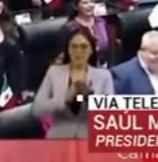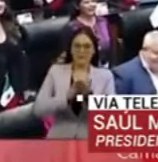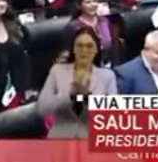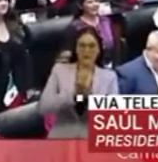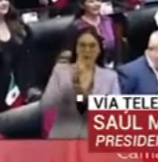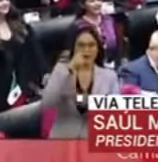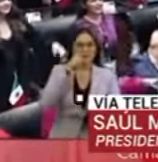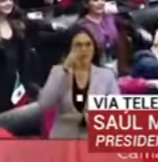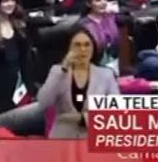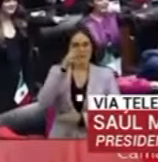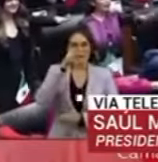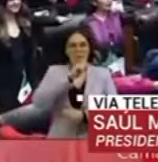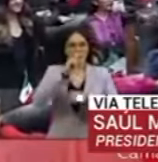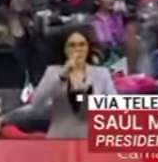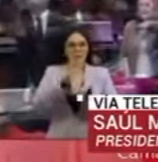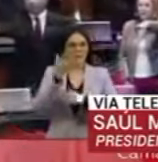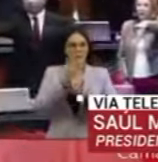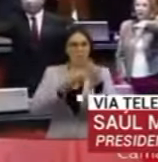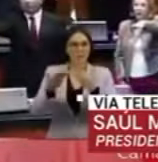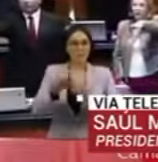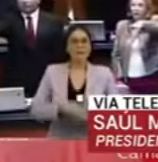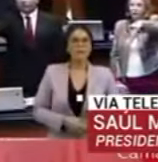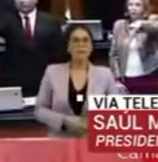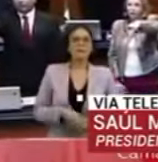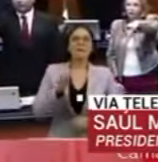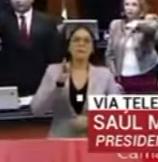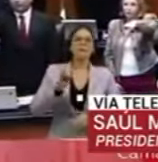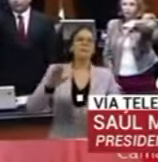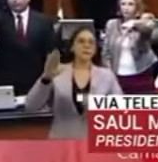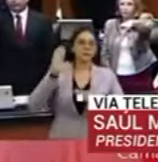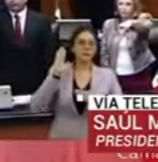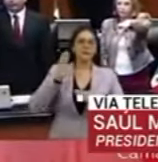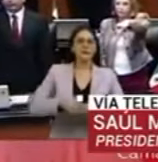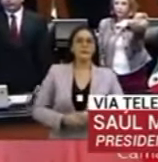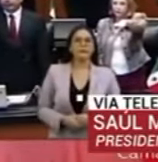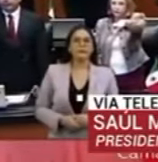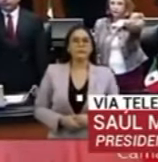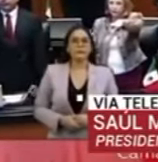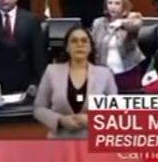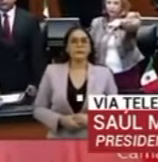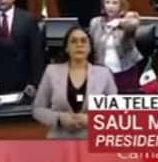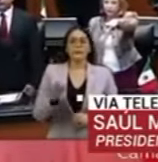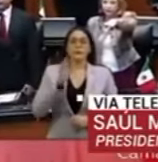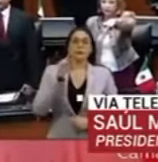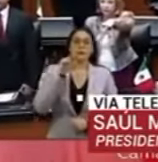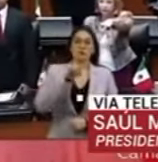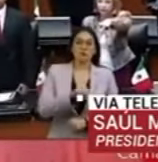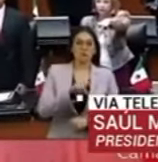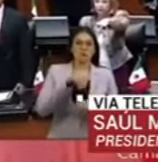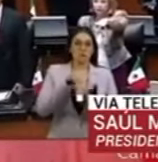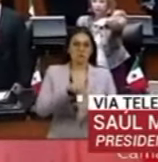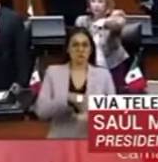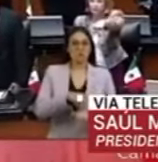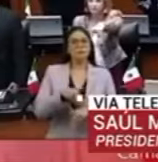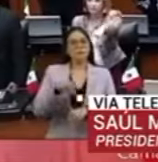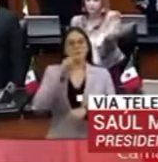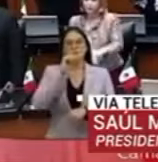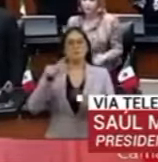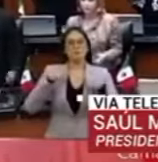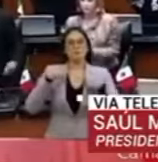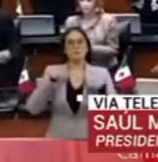nada más para eh yo la verdad yo deseo que todos eh votemos a conciencia y sobre todo por ese